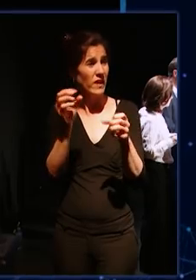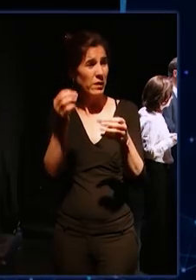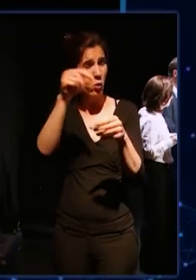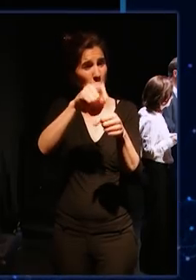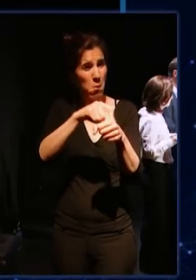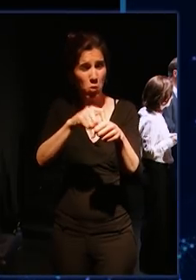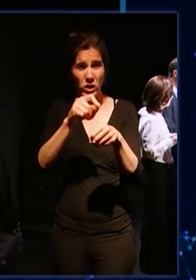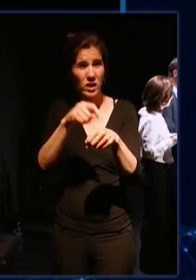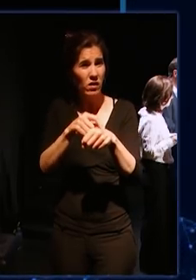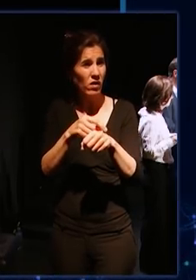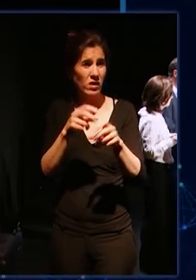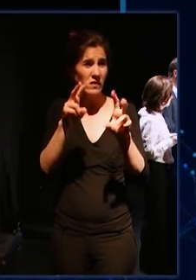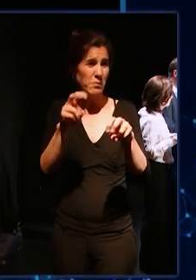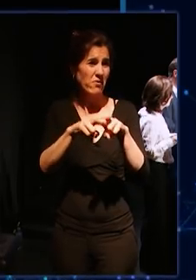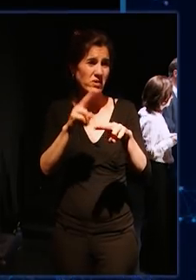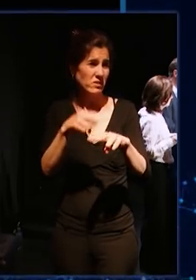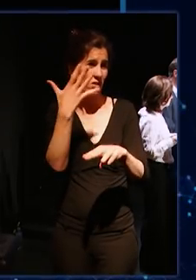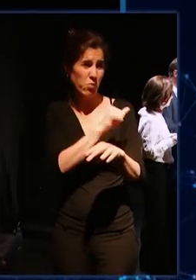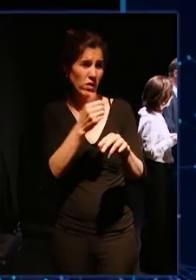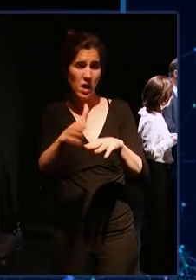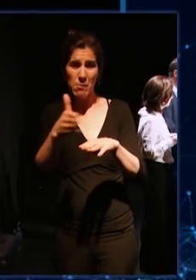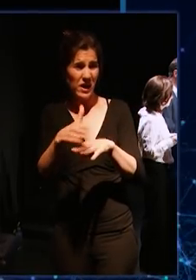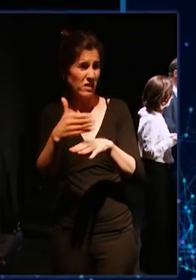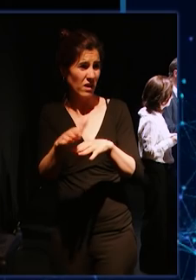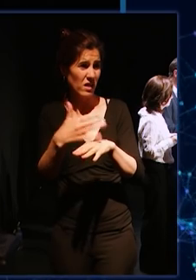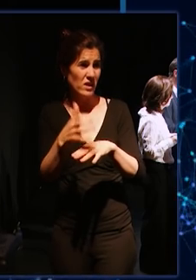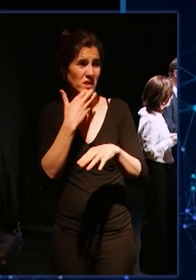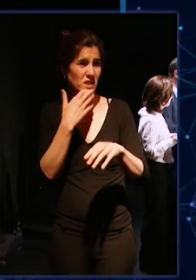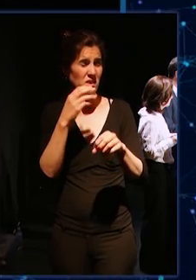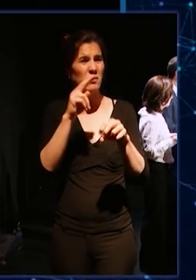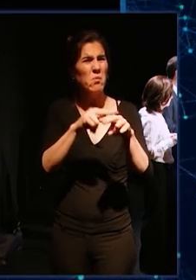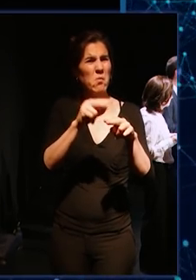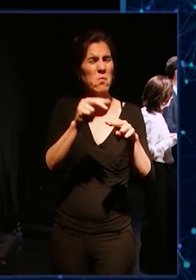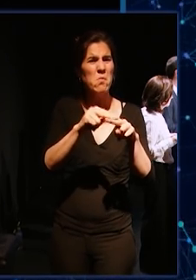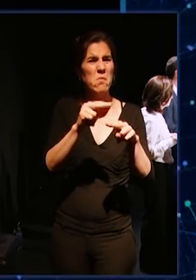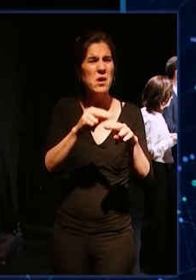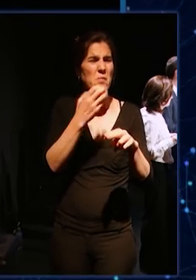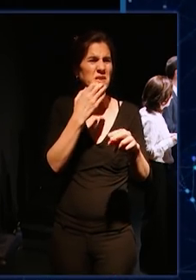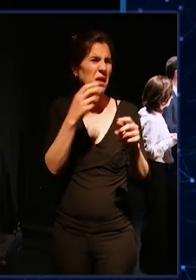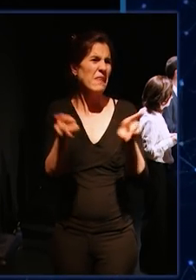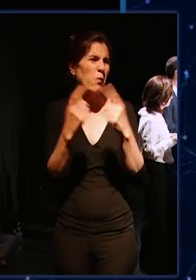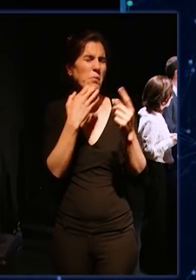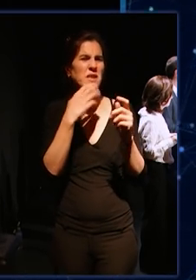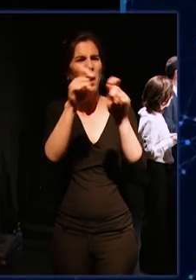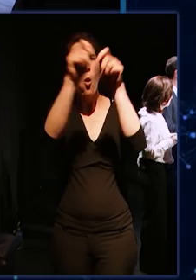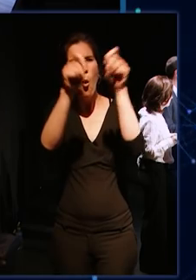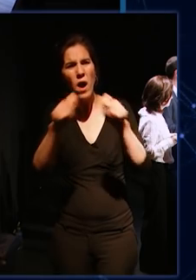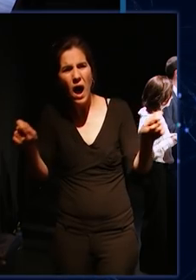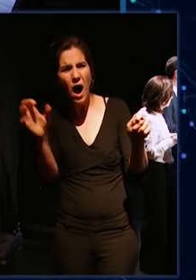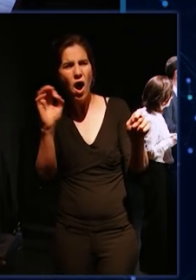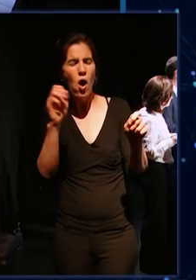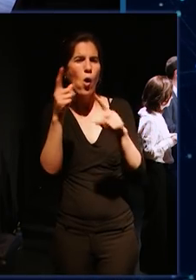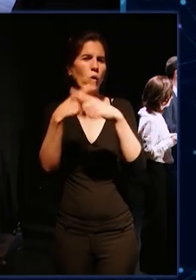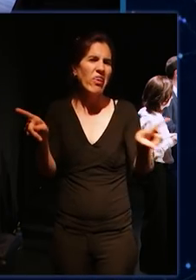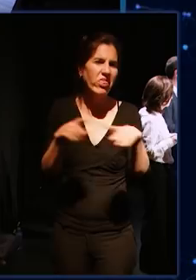todo politizado. Desde el momento en que se politizan las cosas, da igual, con un lacito, con una reivindicación, con una cancioncita, desde